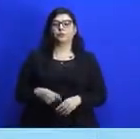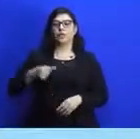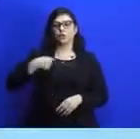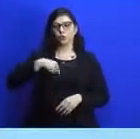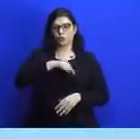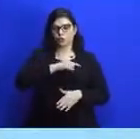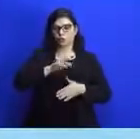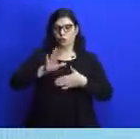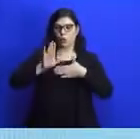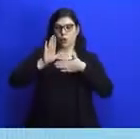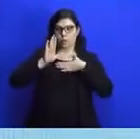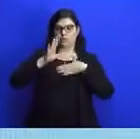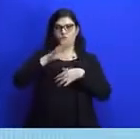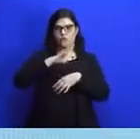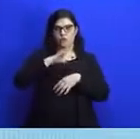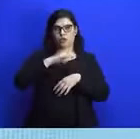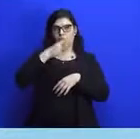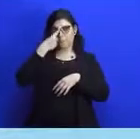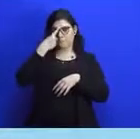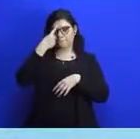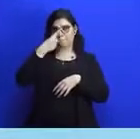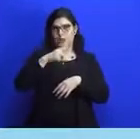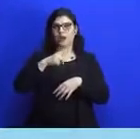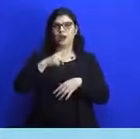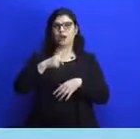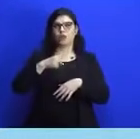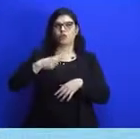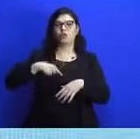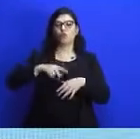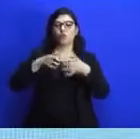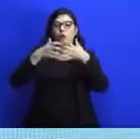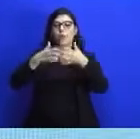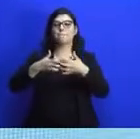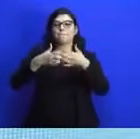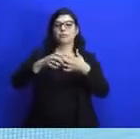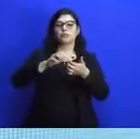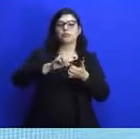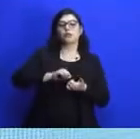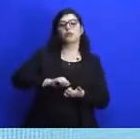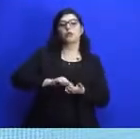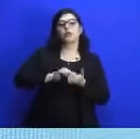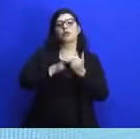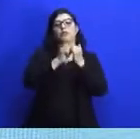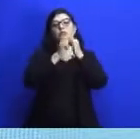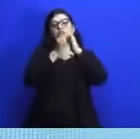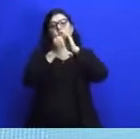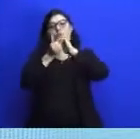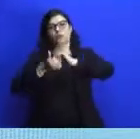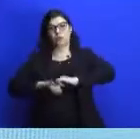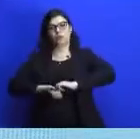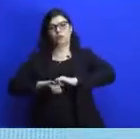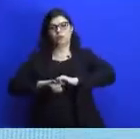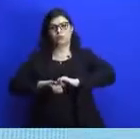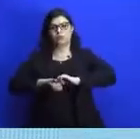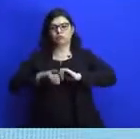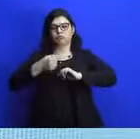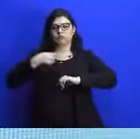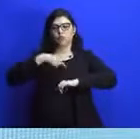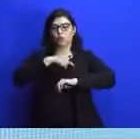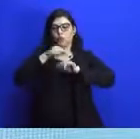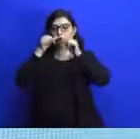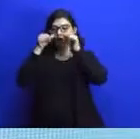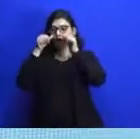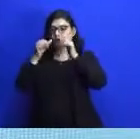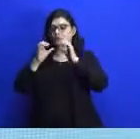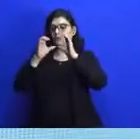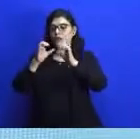compromiso de convertirnos en una empresa regenerativa, dedicada a colocar a la naturaleza y a